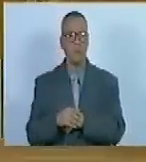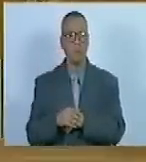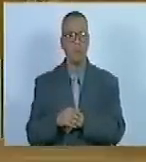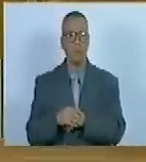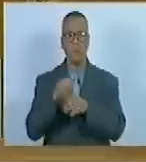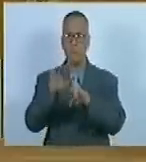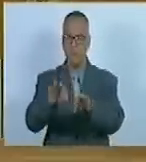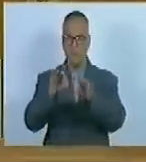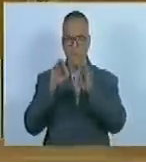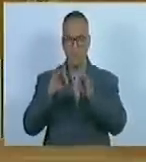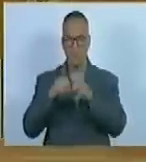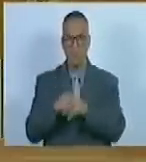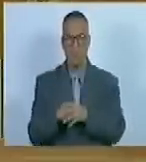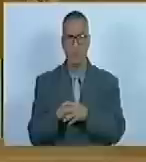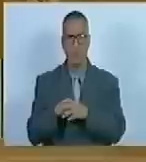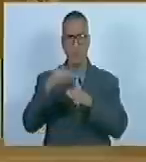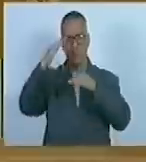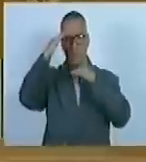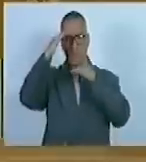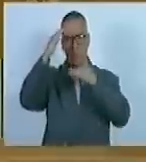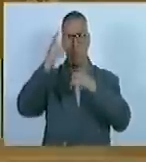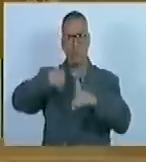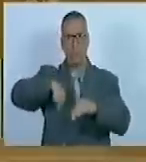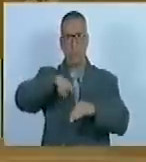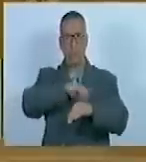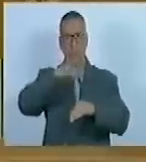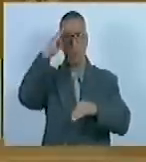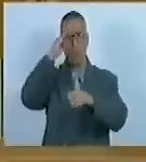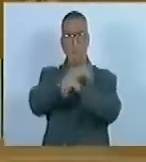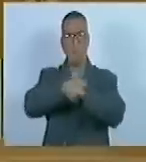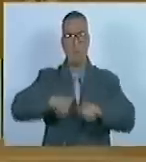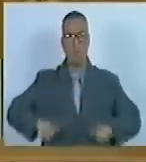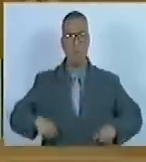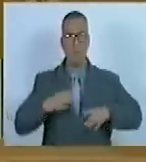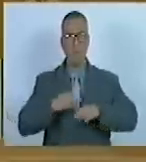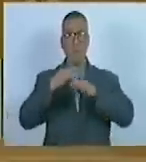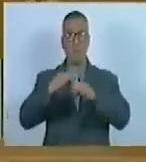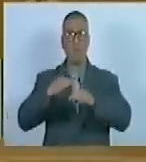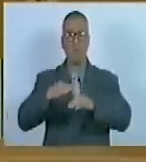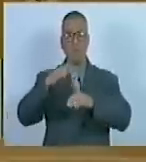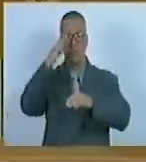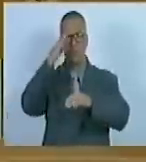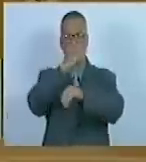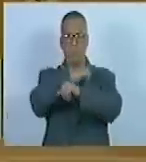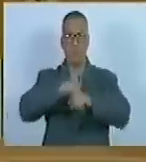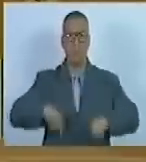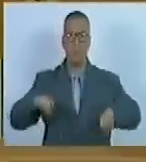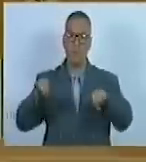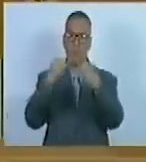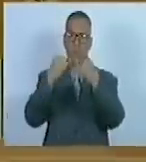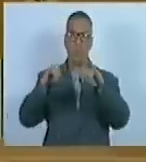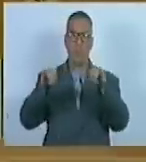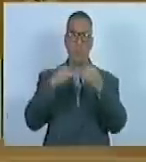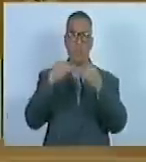en especial saludar a nuestra Fuerza Armada en el espíritu del ejército. Está de cumpleaños